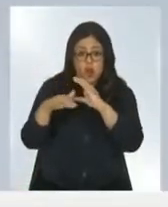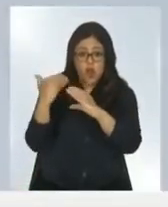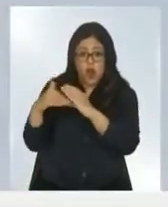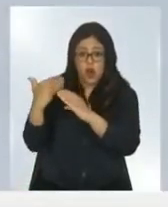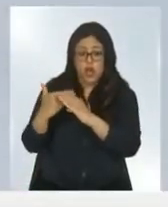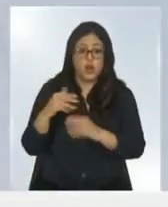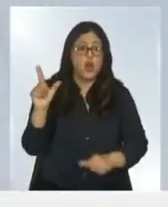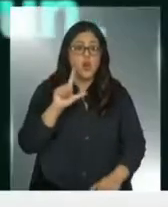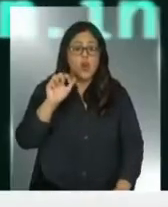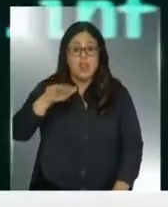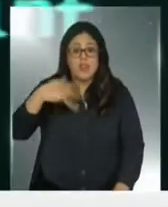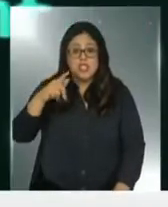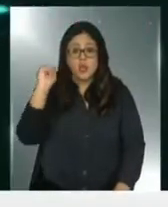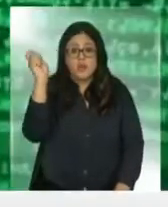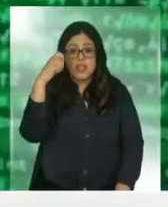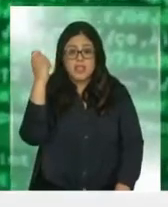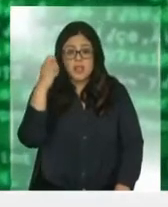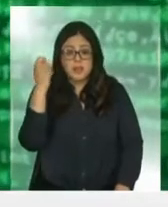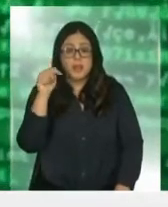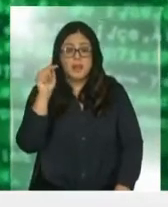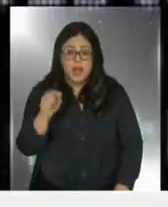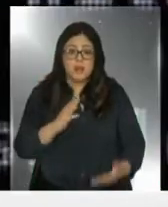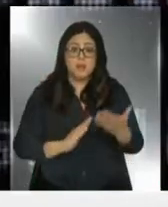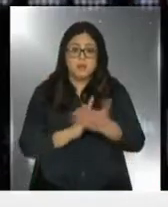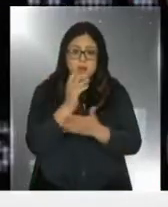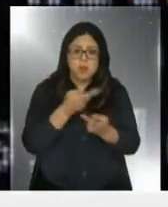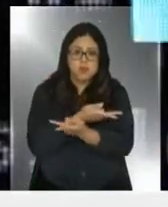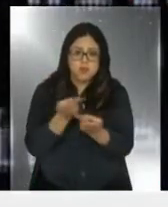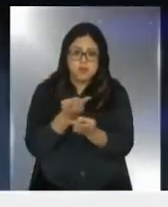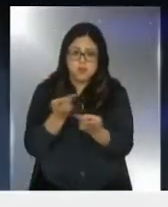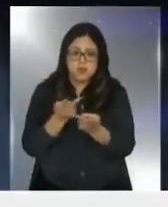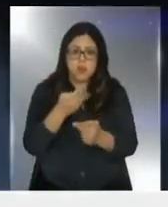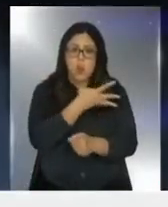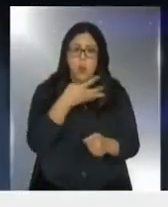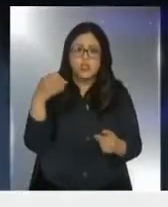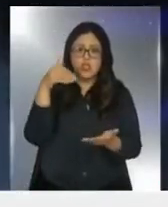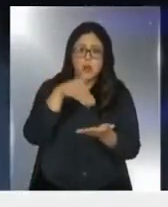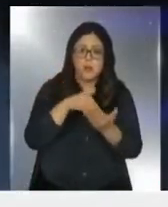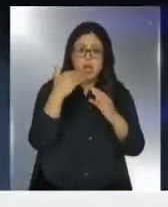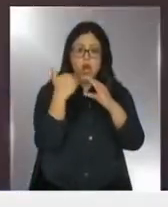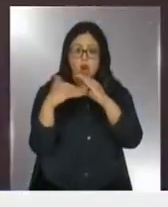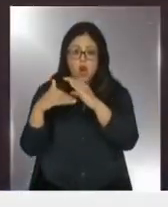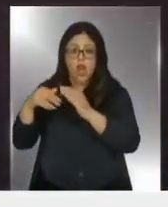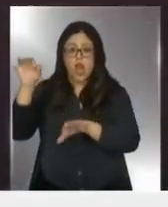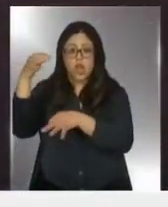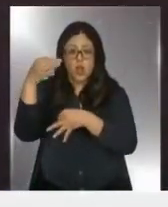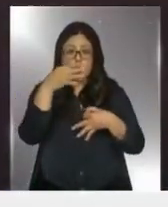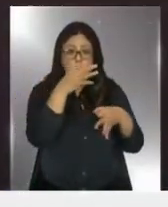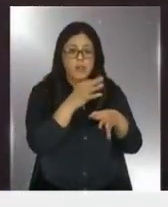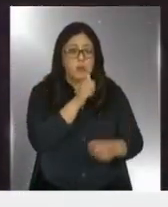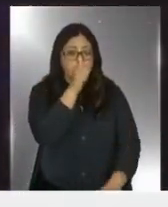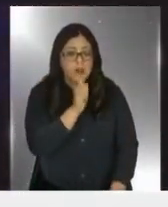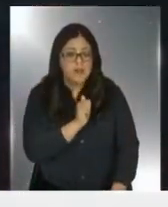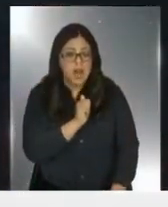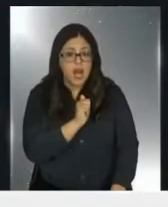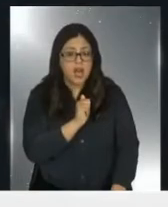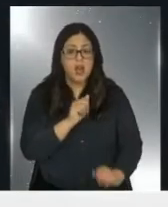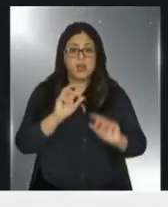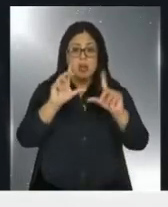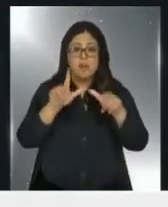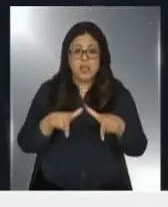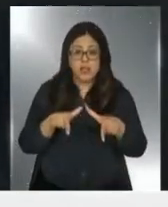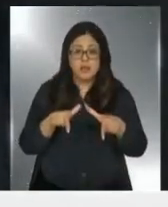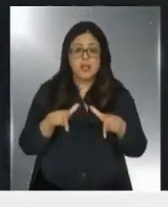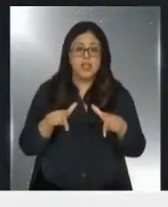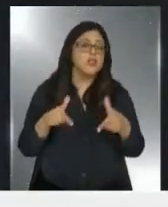El lunes 19 de septiembre se comenzaron a publicar 400.000 correos y documentos secretos del departamento